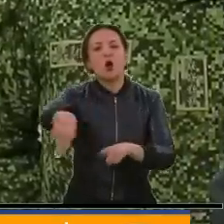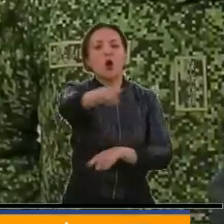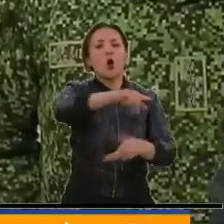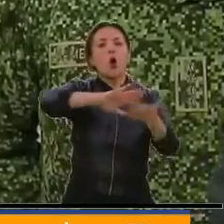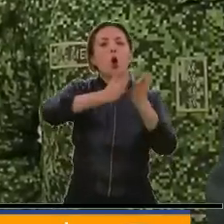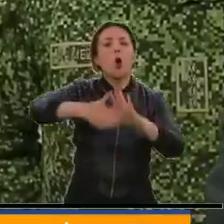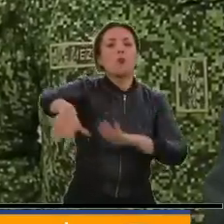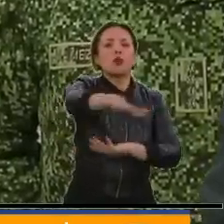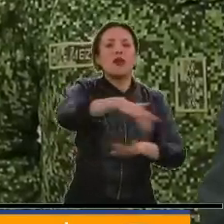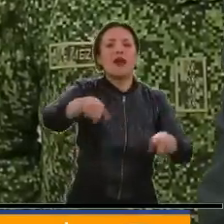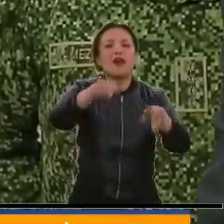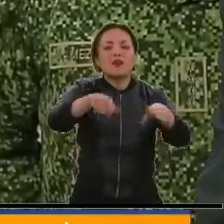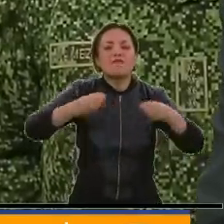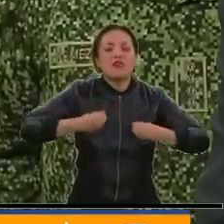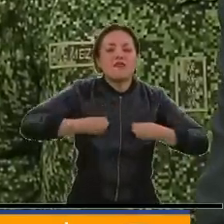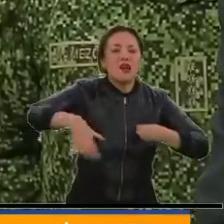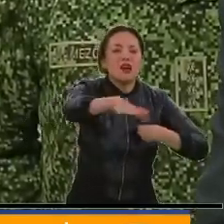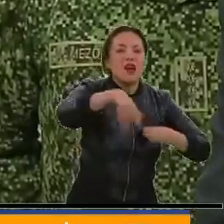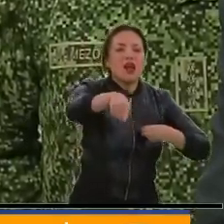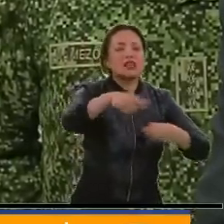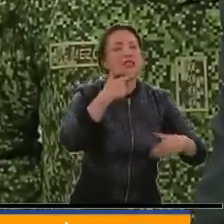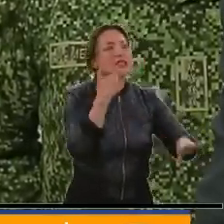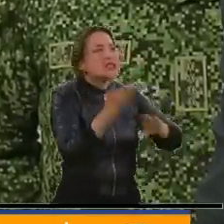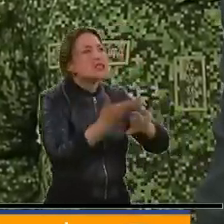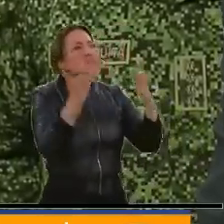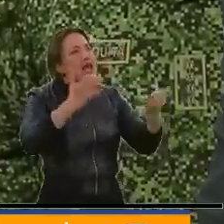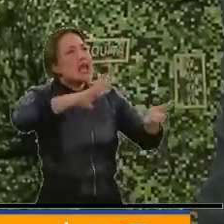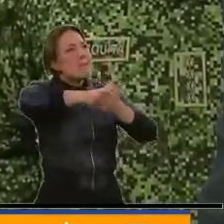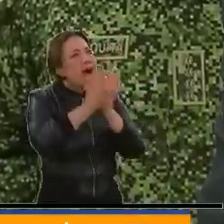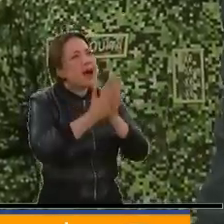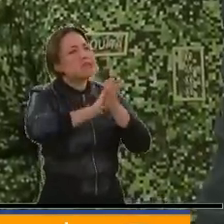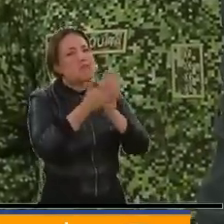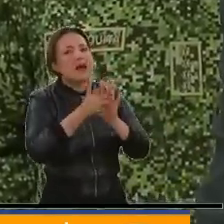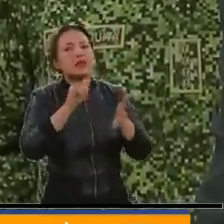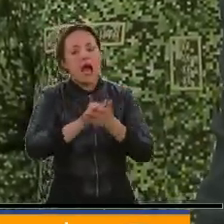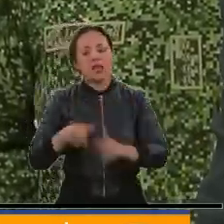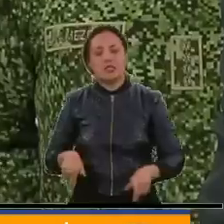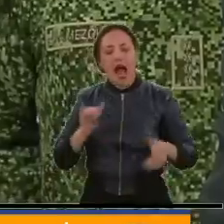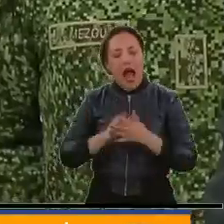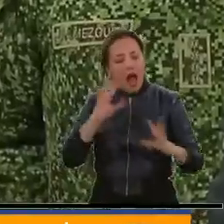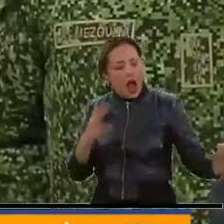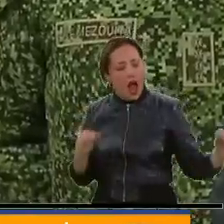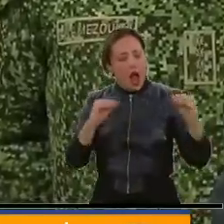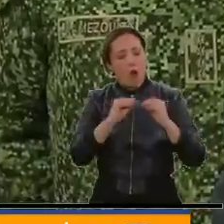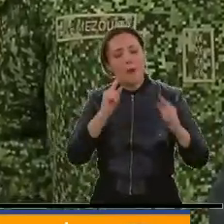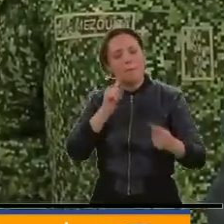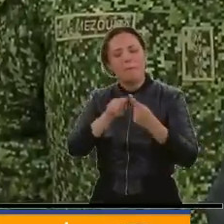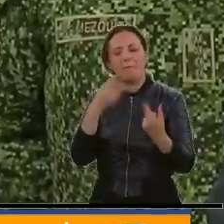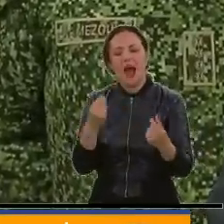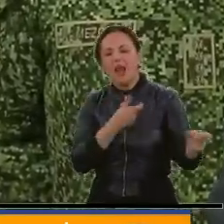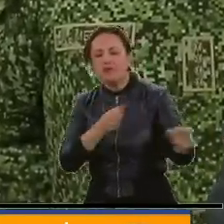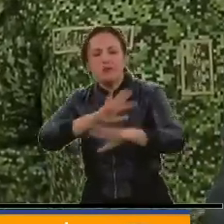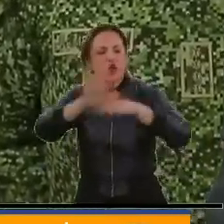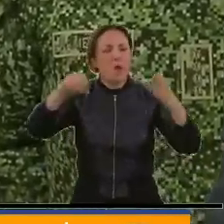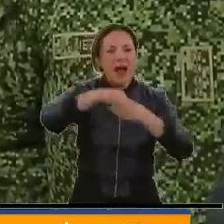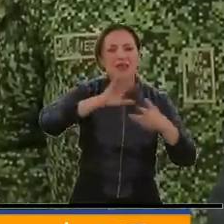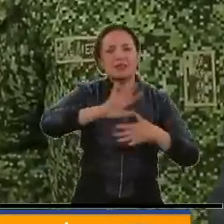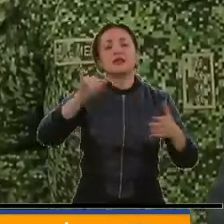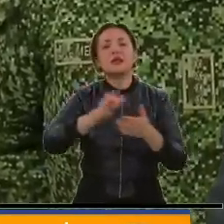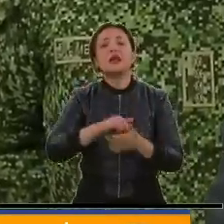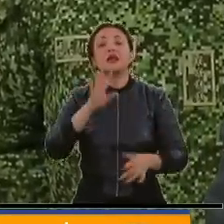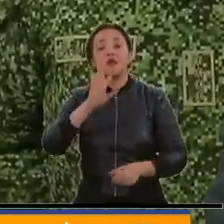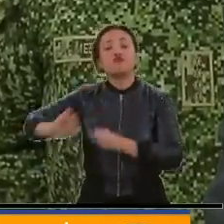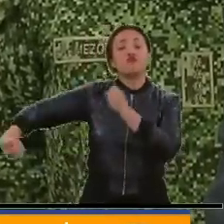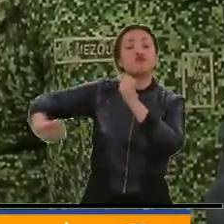piden la paz en el territorio. Esta decisión es respaldada hoy por el secretario general de Naciones